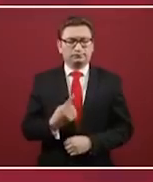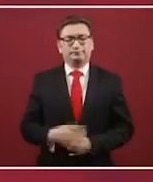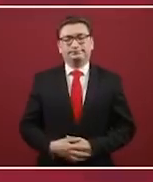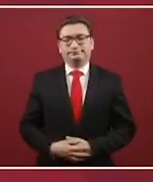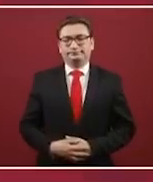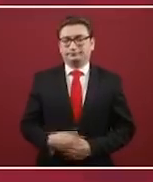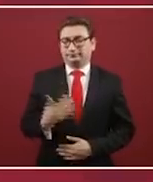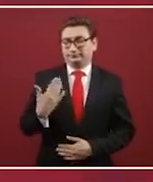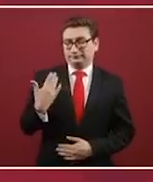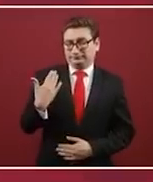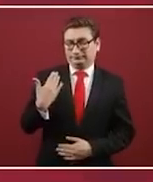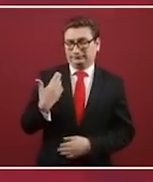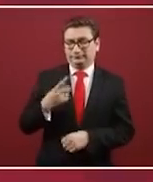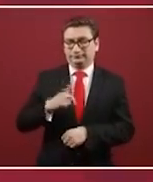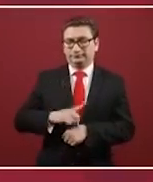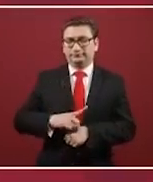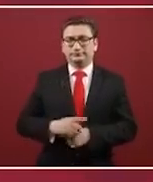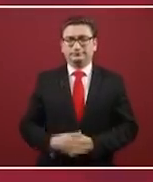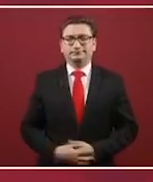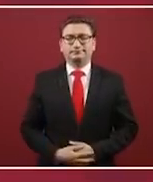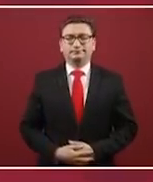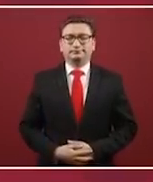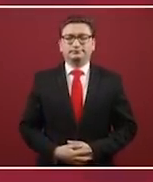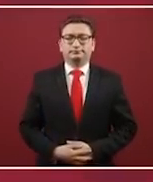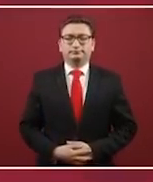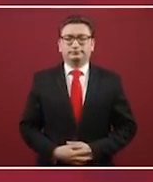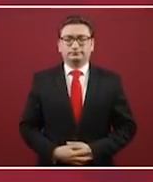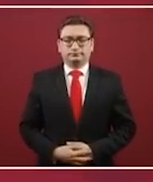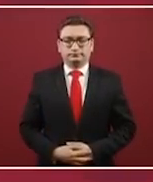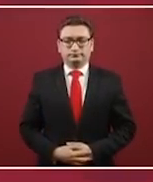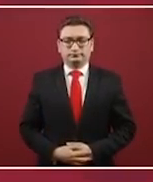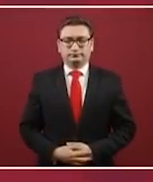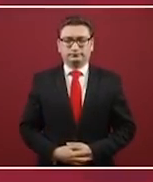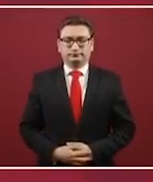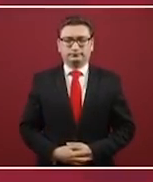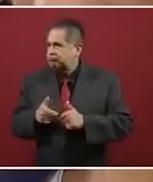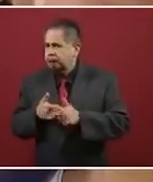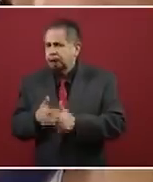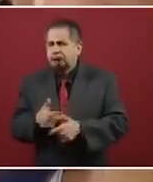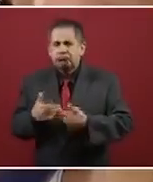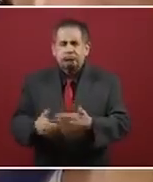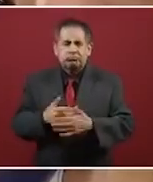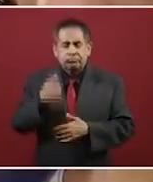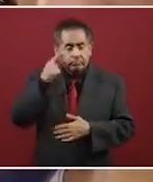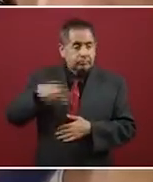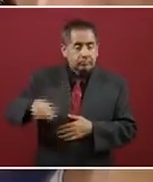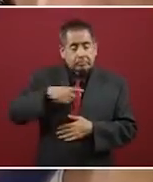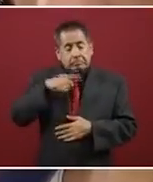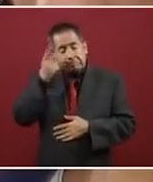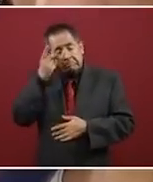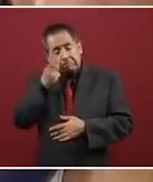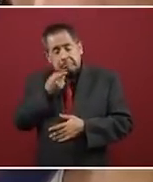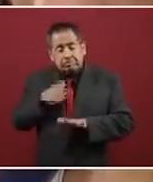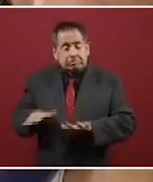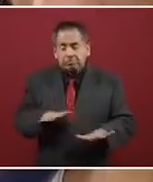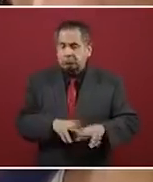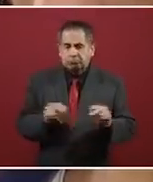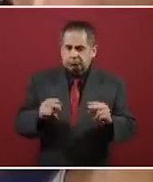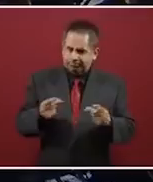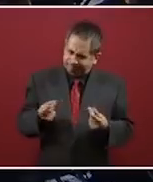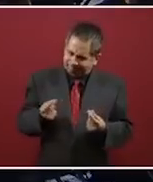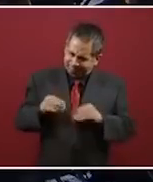hace unos días se vínculo con la